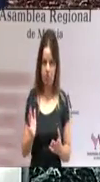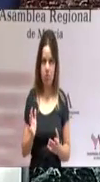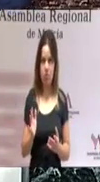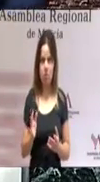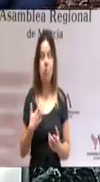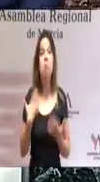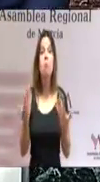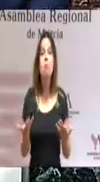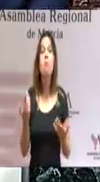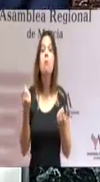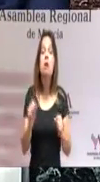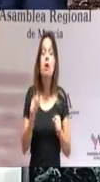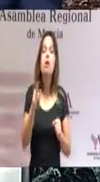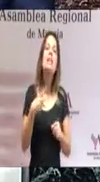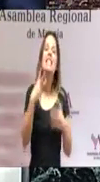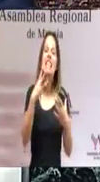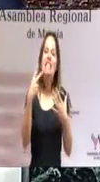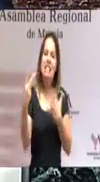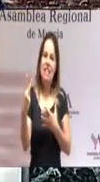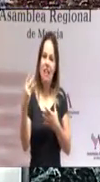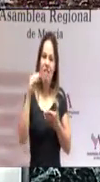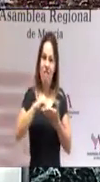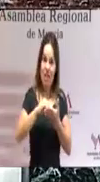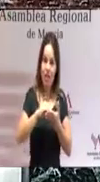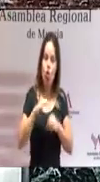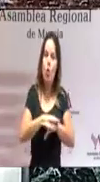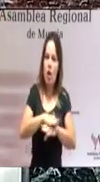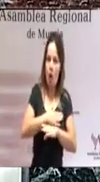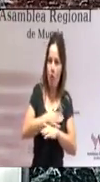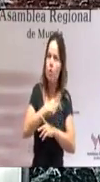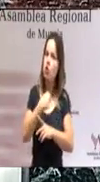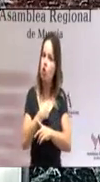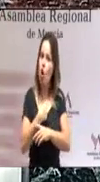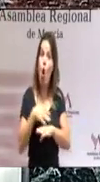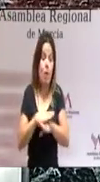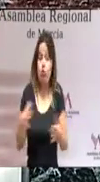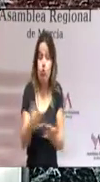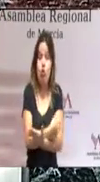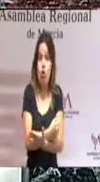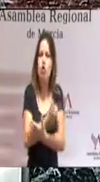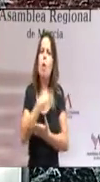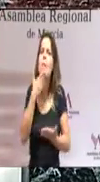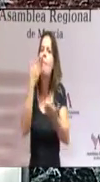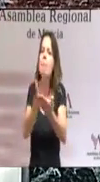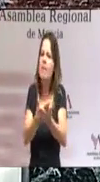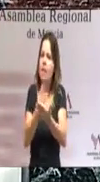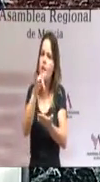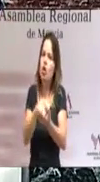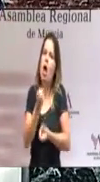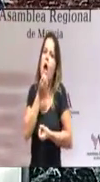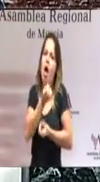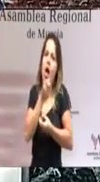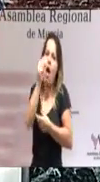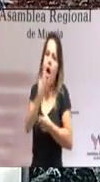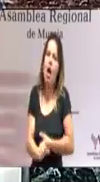A pesar de eso, 37 veces mi Gobierno y yo, el Gobierno de todos, hemos solicitado comparecer